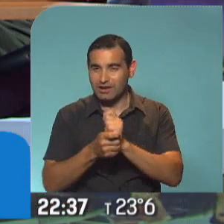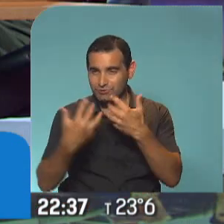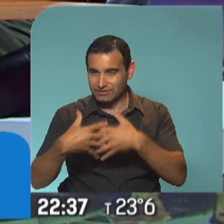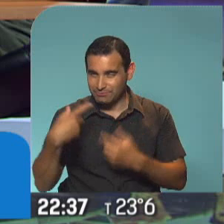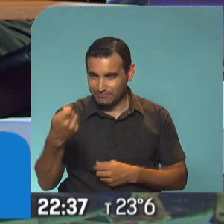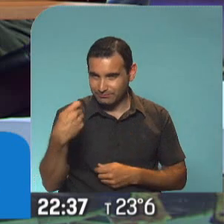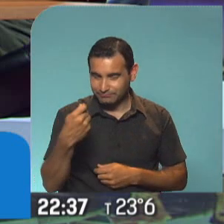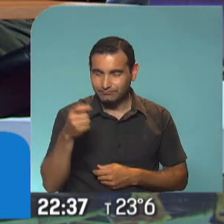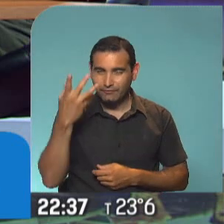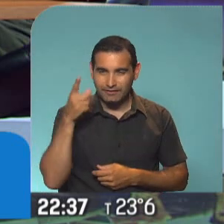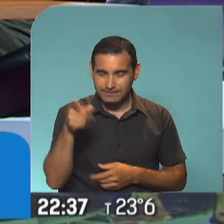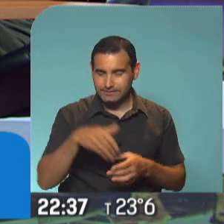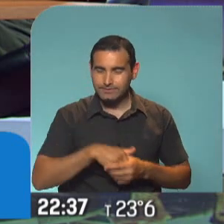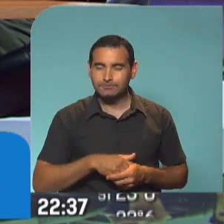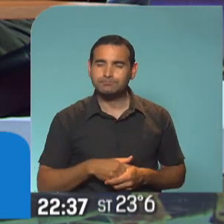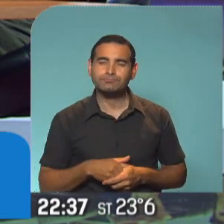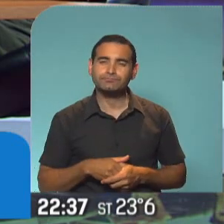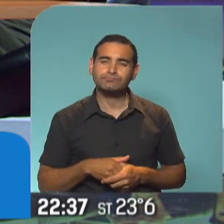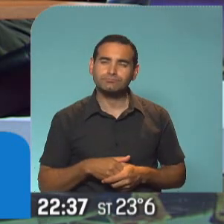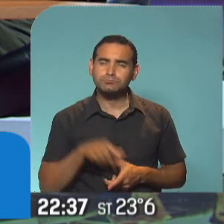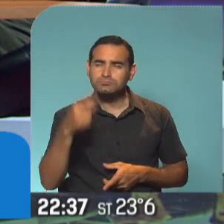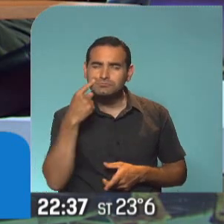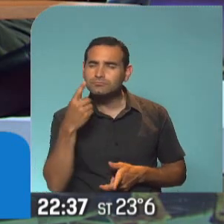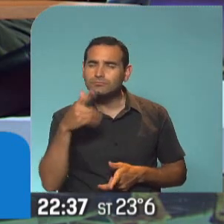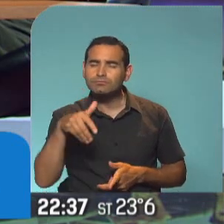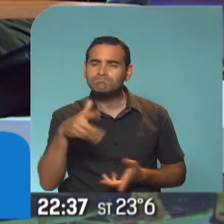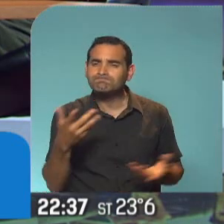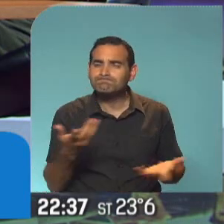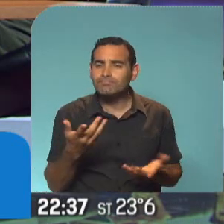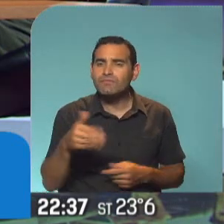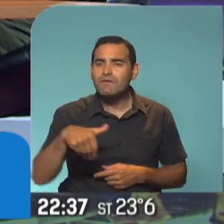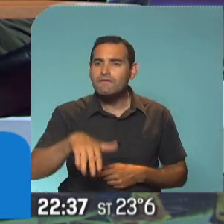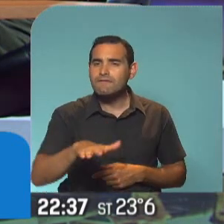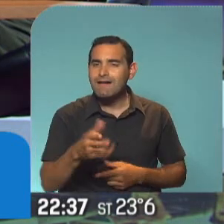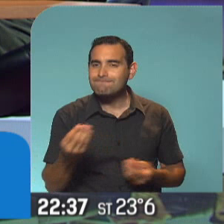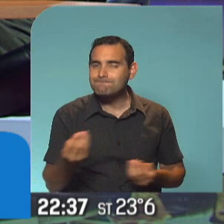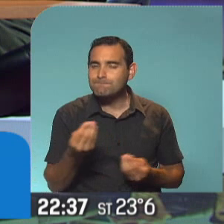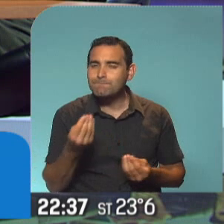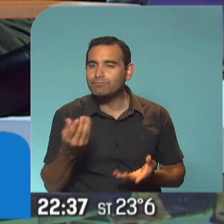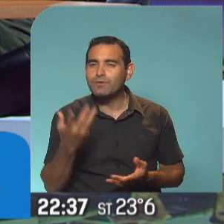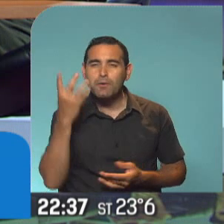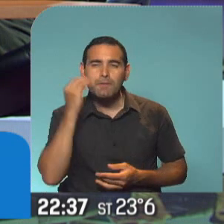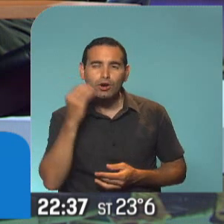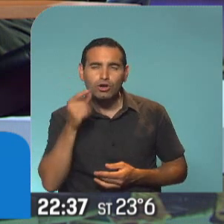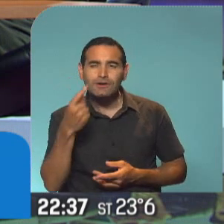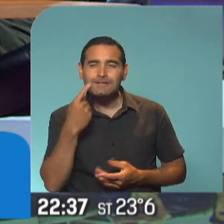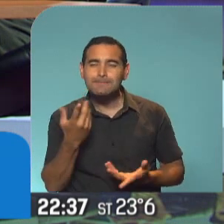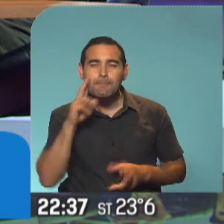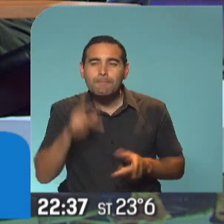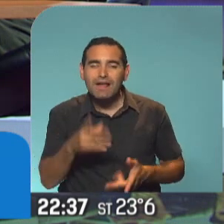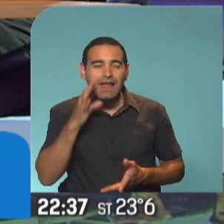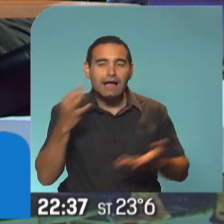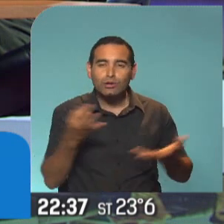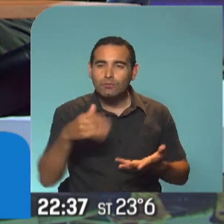en Francia, ¿qué maniobra o qué eje de maniobra política puede llegar a tener Macron justamente para que